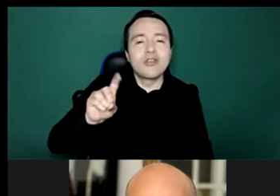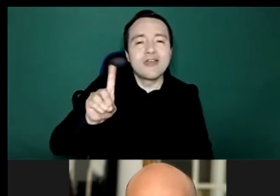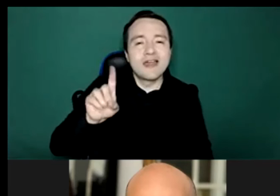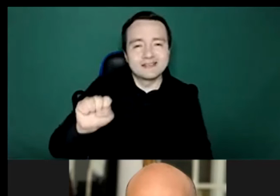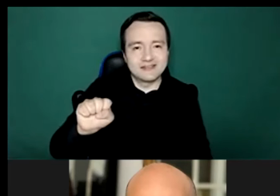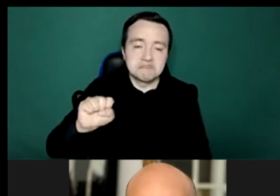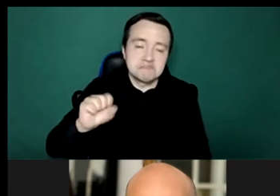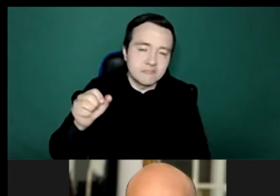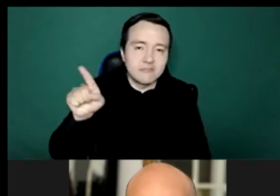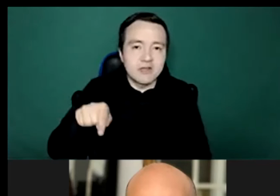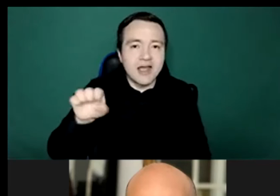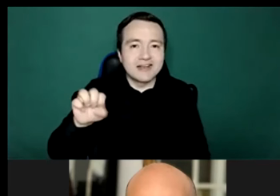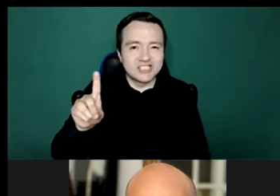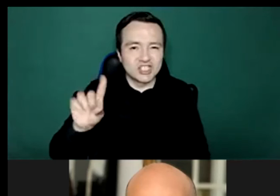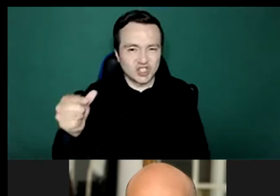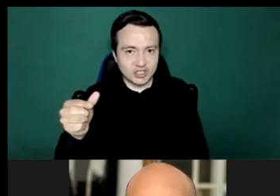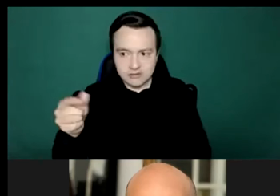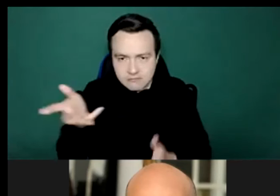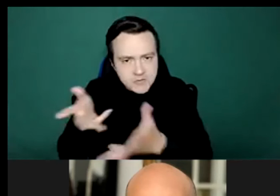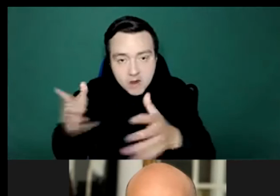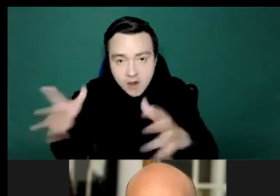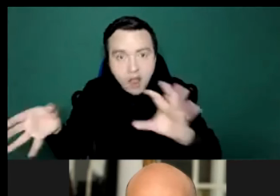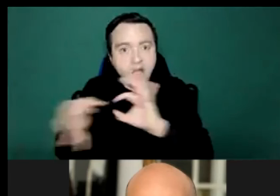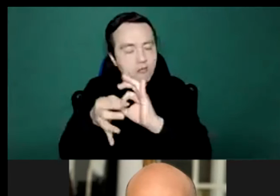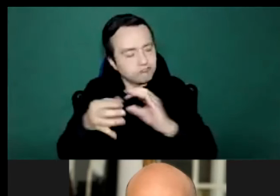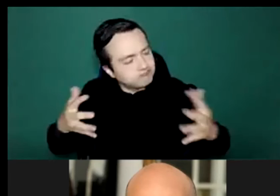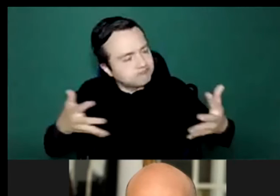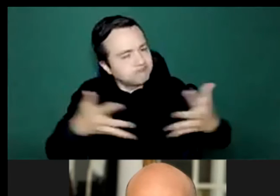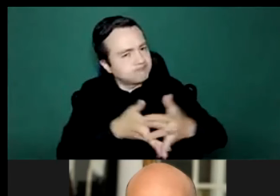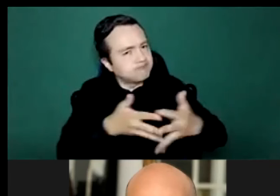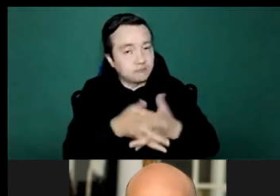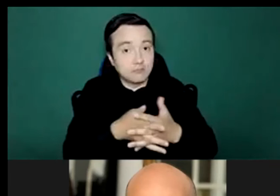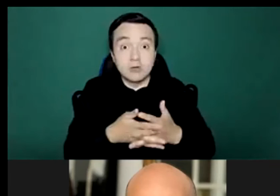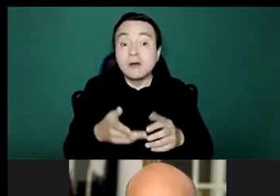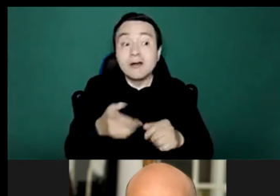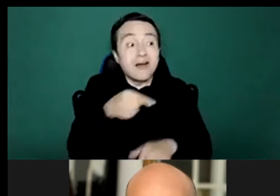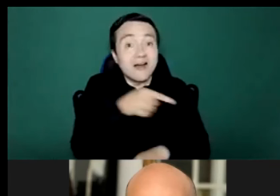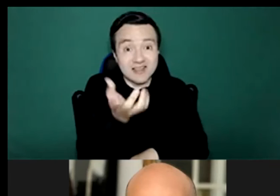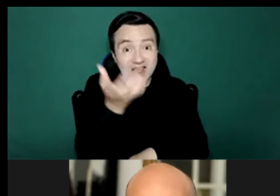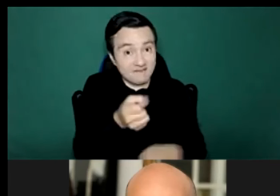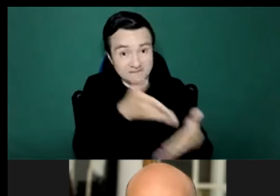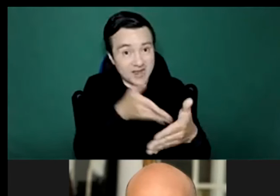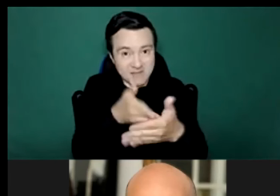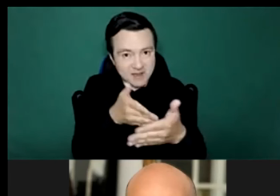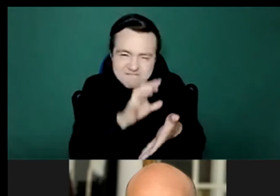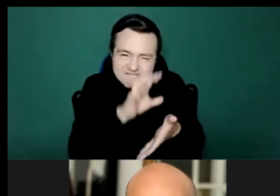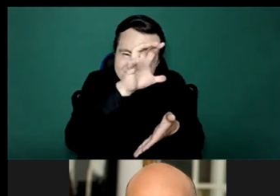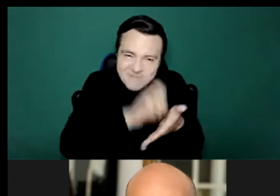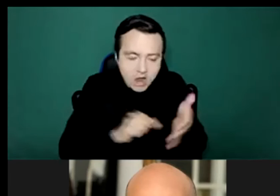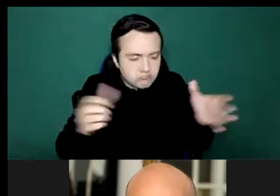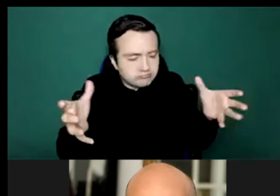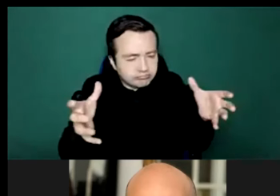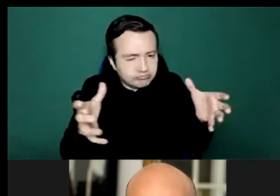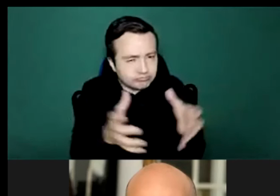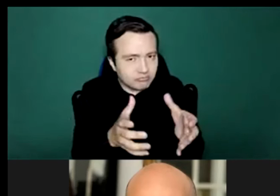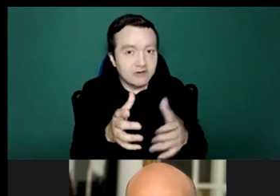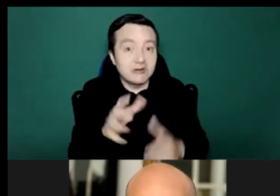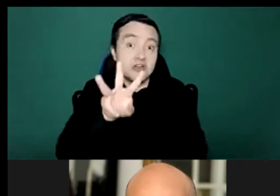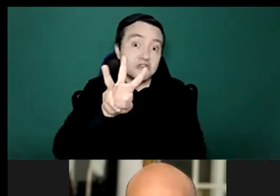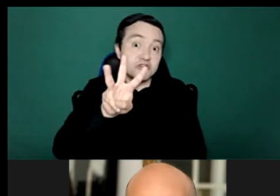de acceso en un 30% como mínimo e invertir al menos el 30% del